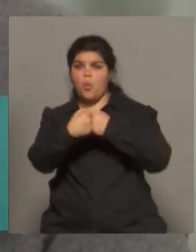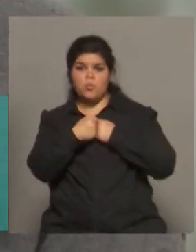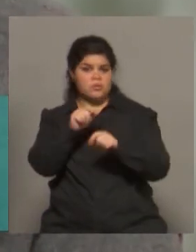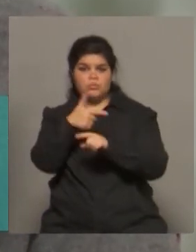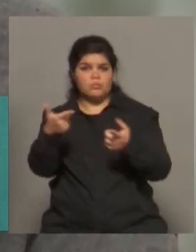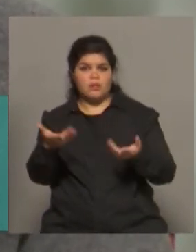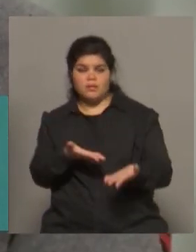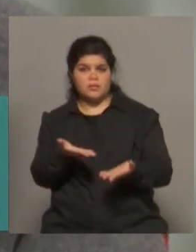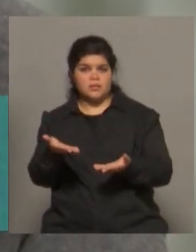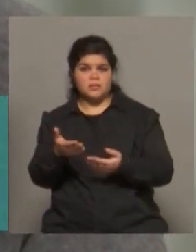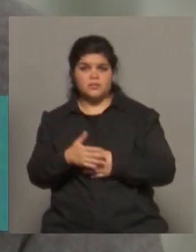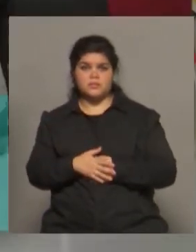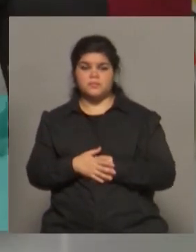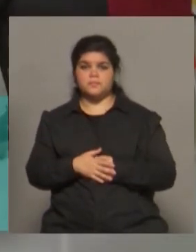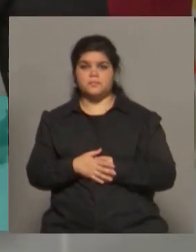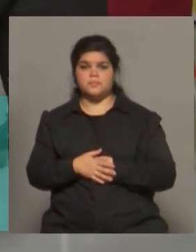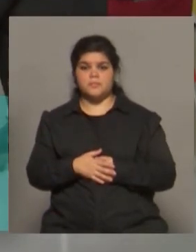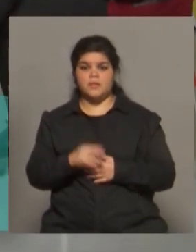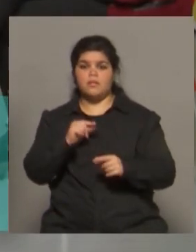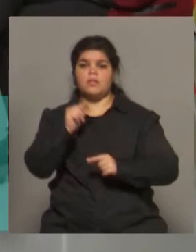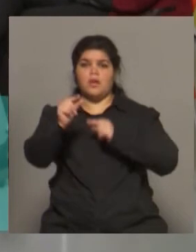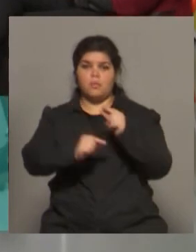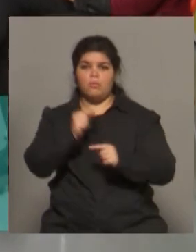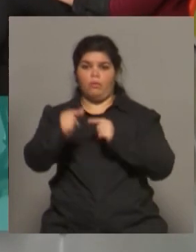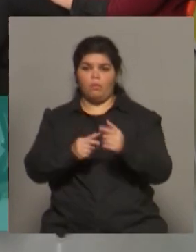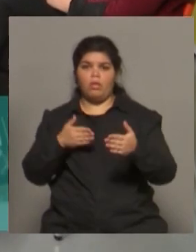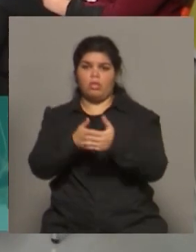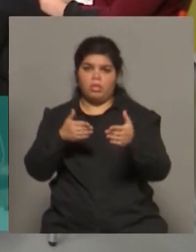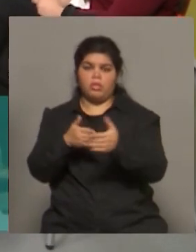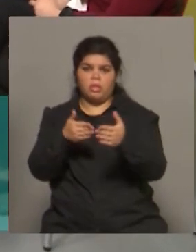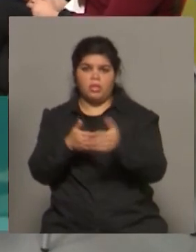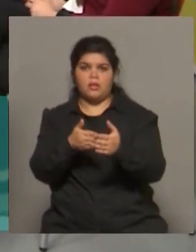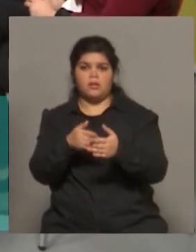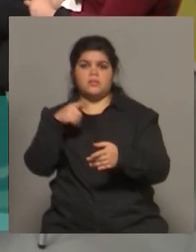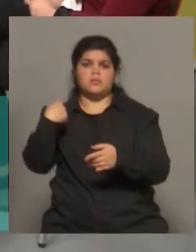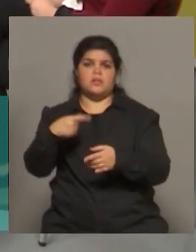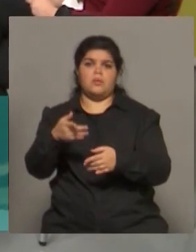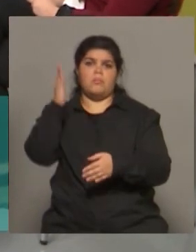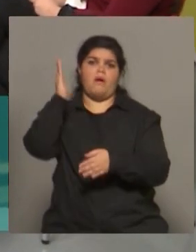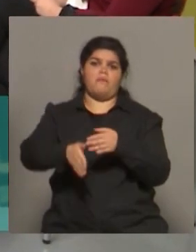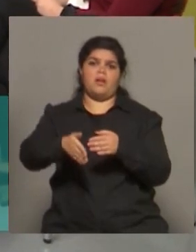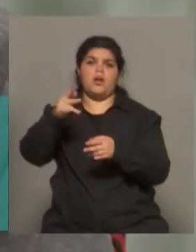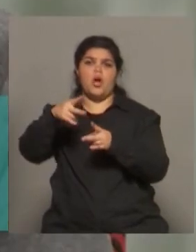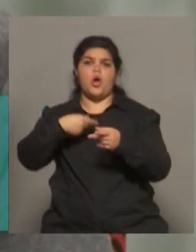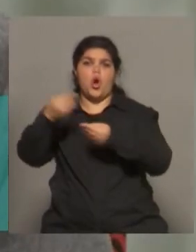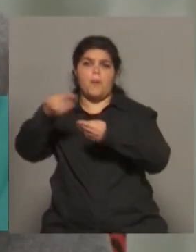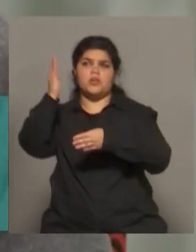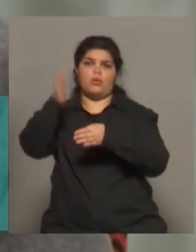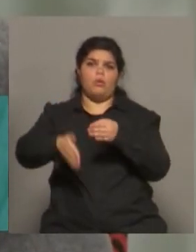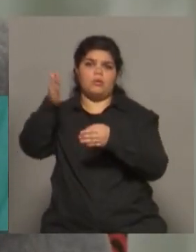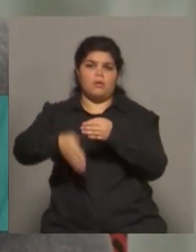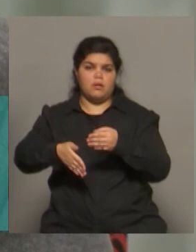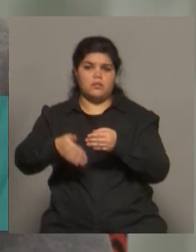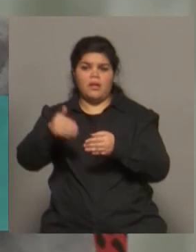acuerdo. Cada tanto se establecen barreras para arancelarias, se bloquean el comercio. O sea, si no es